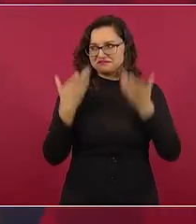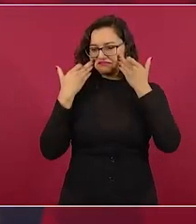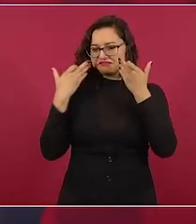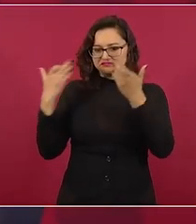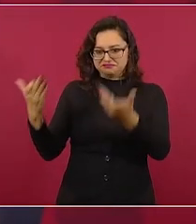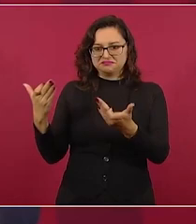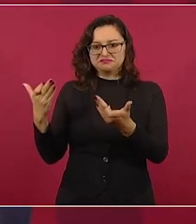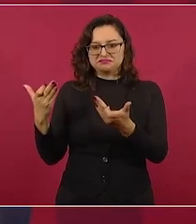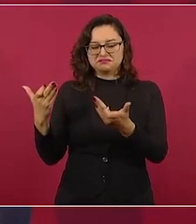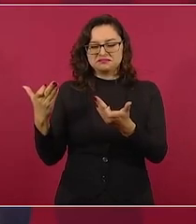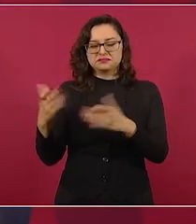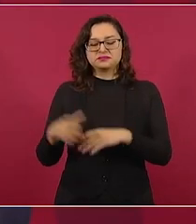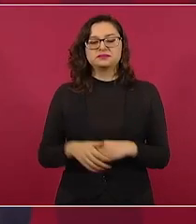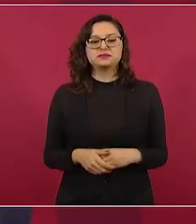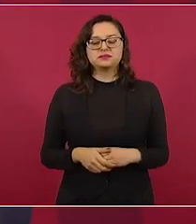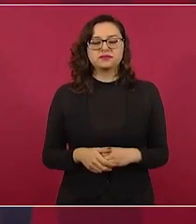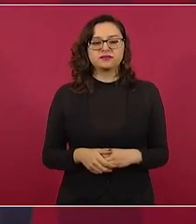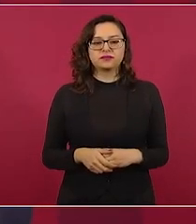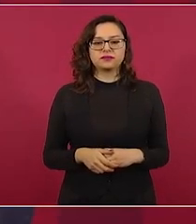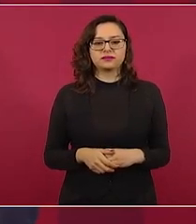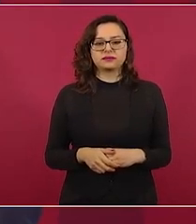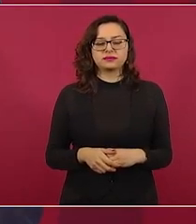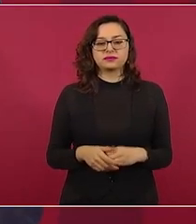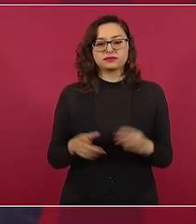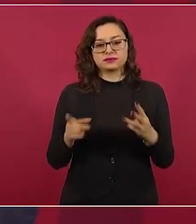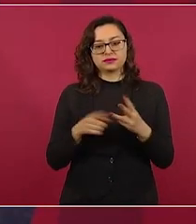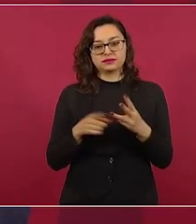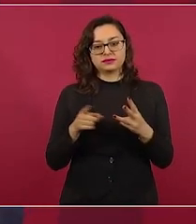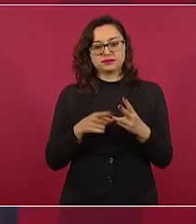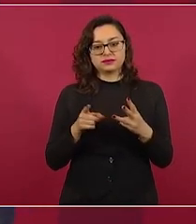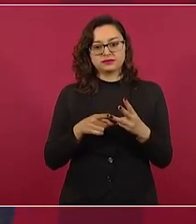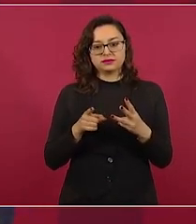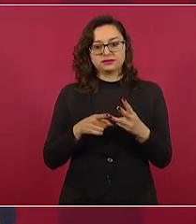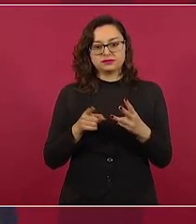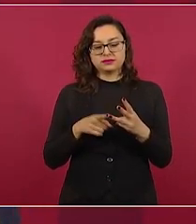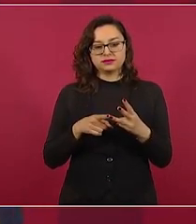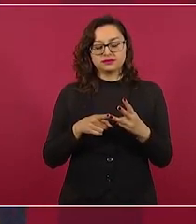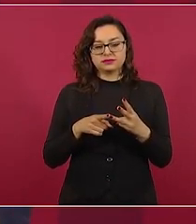en México. Y lo tercero, que no está mal,